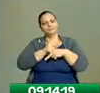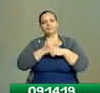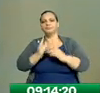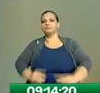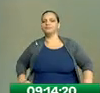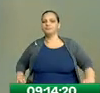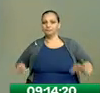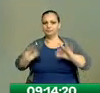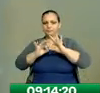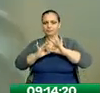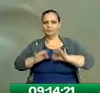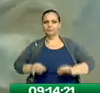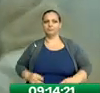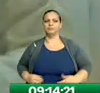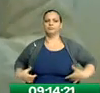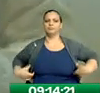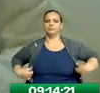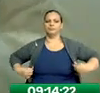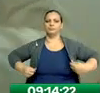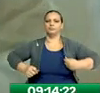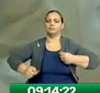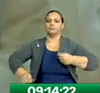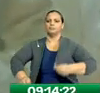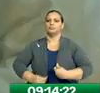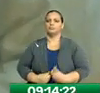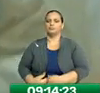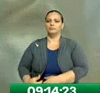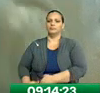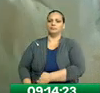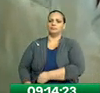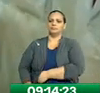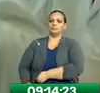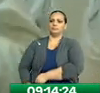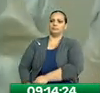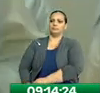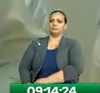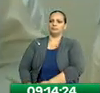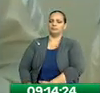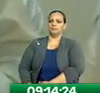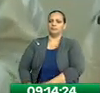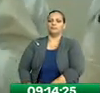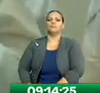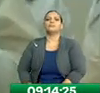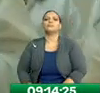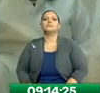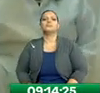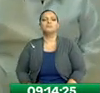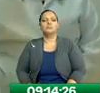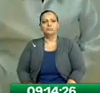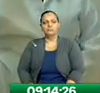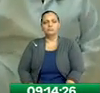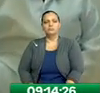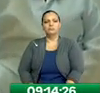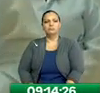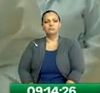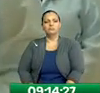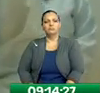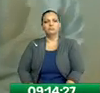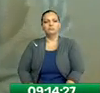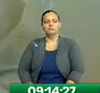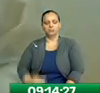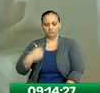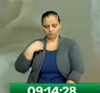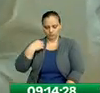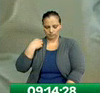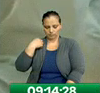necesario, regresaremos a semáforo rojo. Por ello, es importantísimo, tanto la ciudadanía, los dueños de locales,